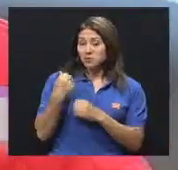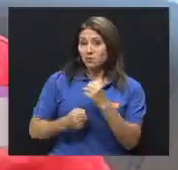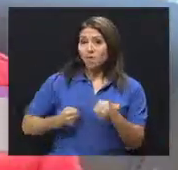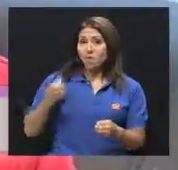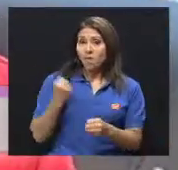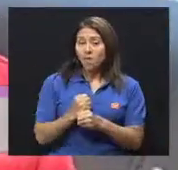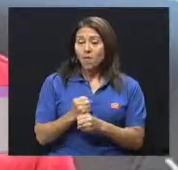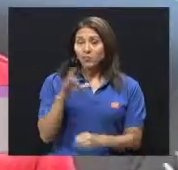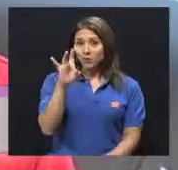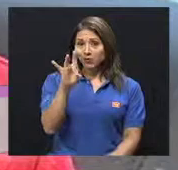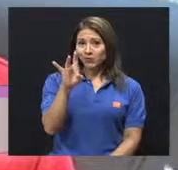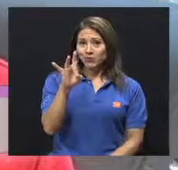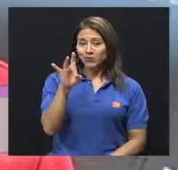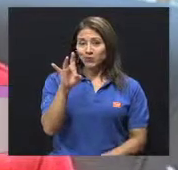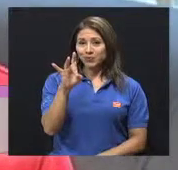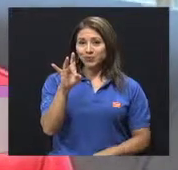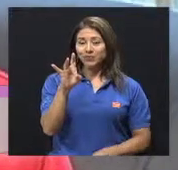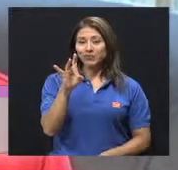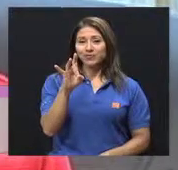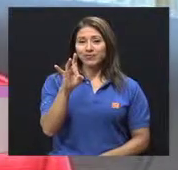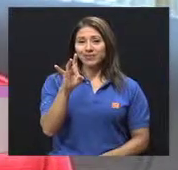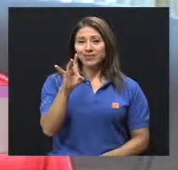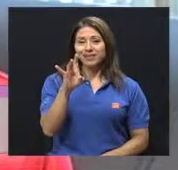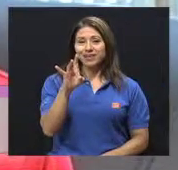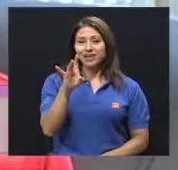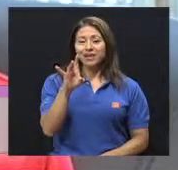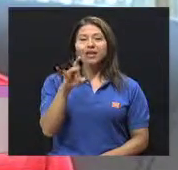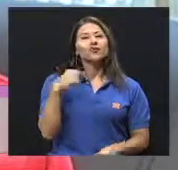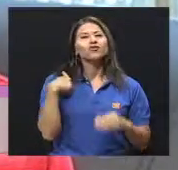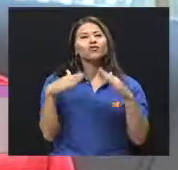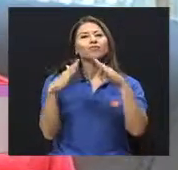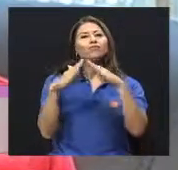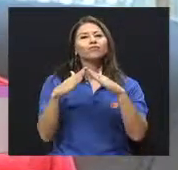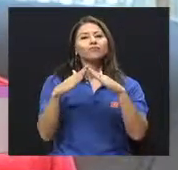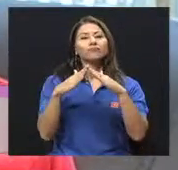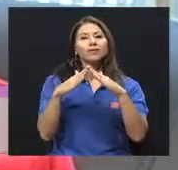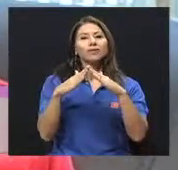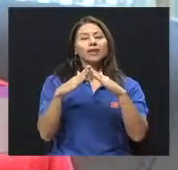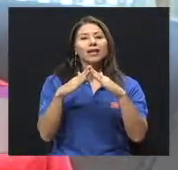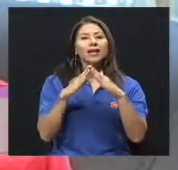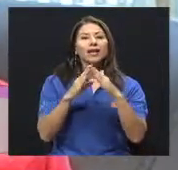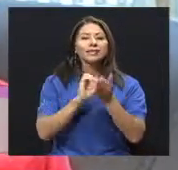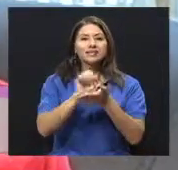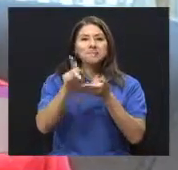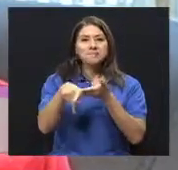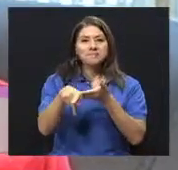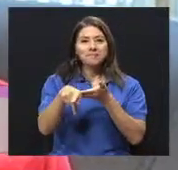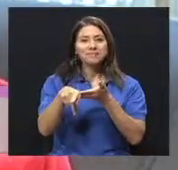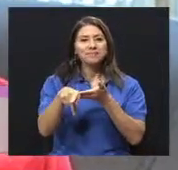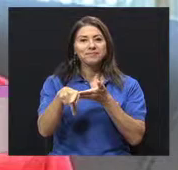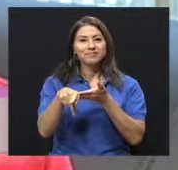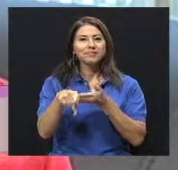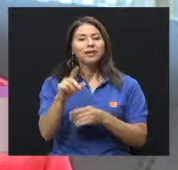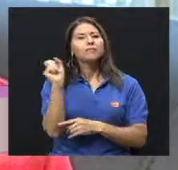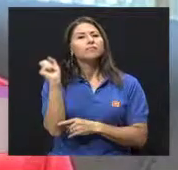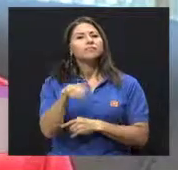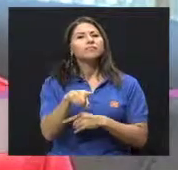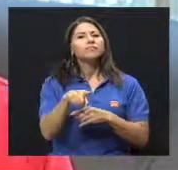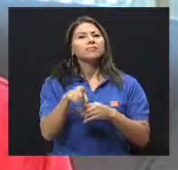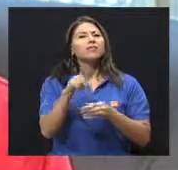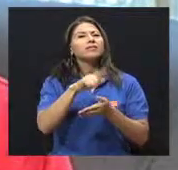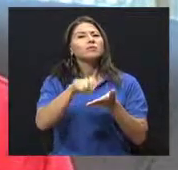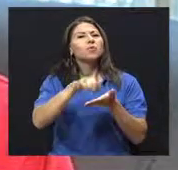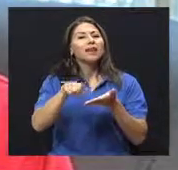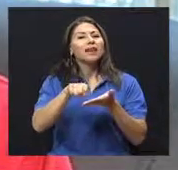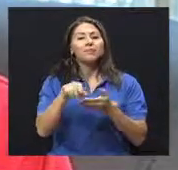Los años que yo tengo son 8 años. Y yo vivo en San Pedro, Montes de Oca. ¿Y en cuál